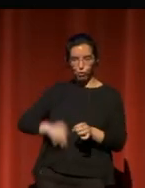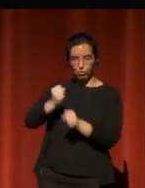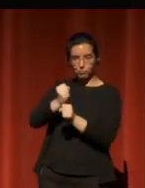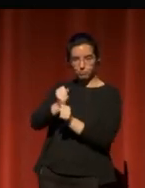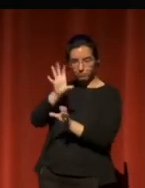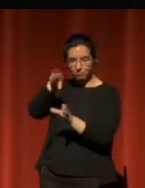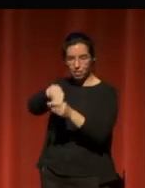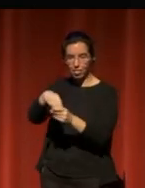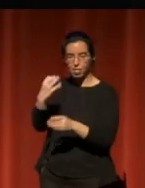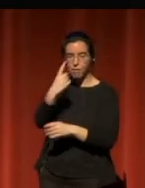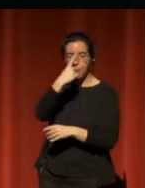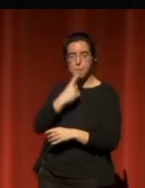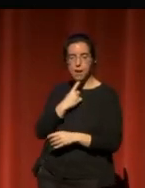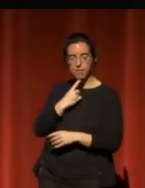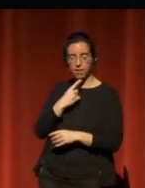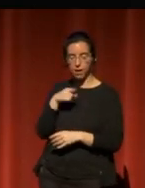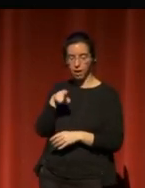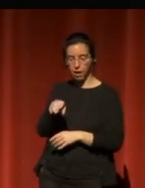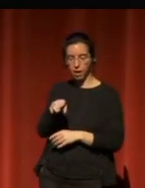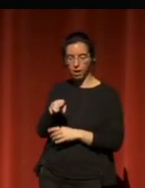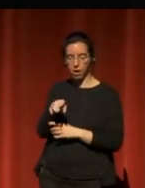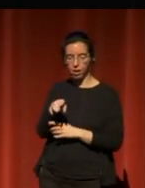tener un perfil, evidentemente, de